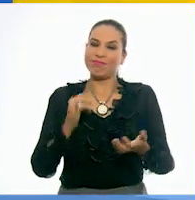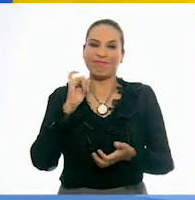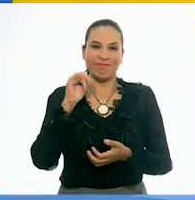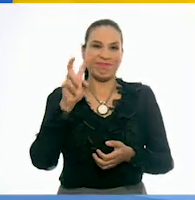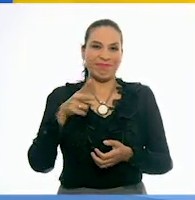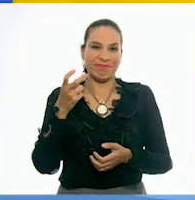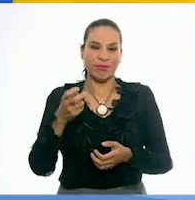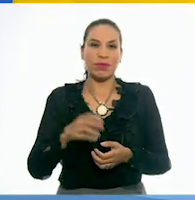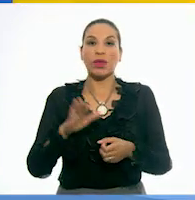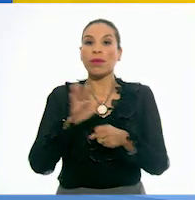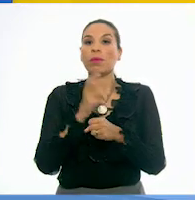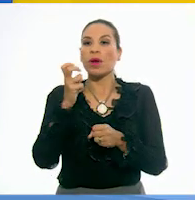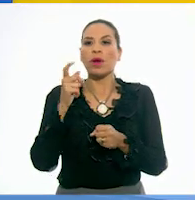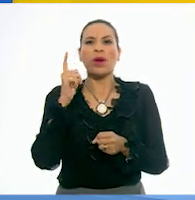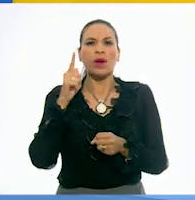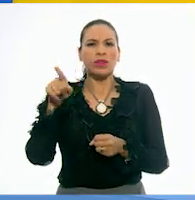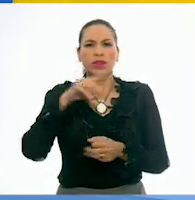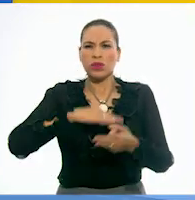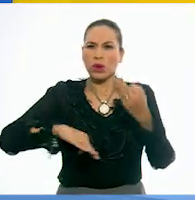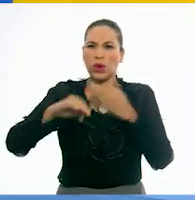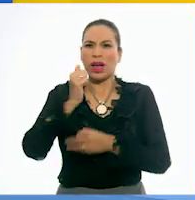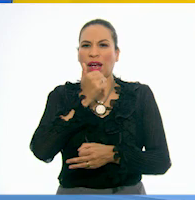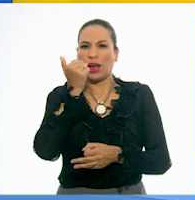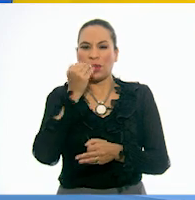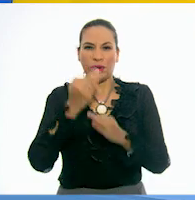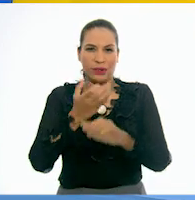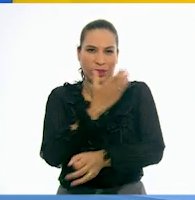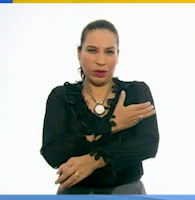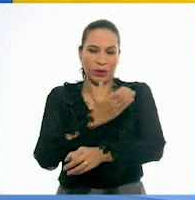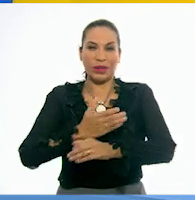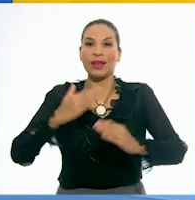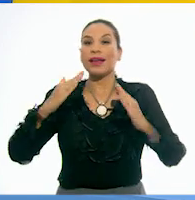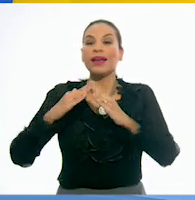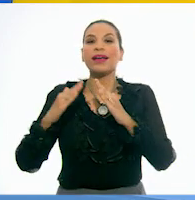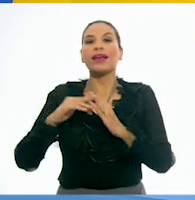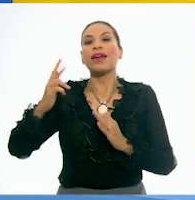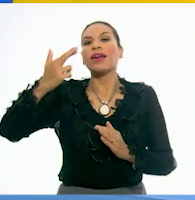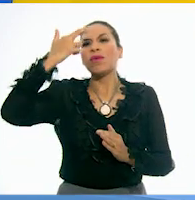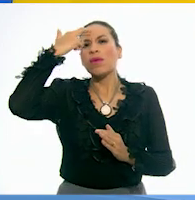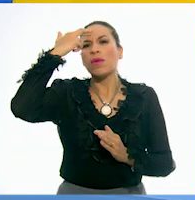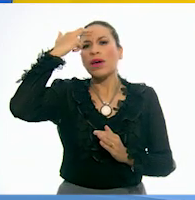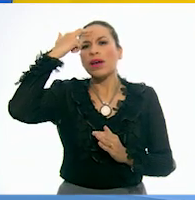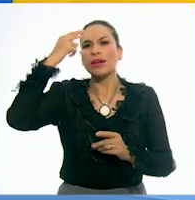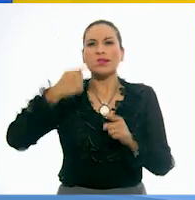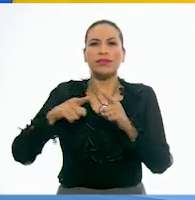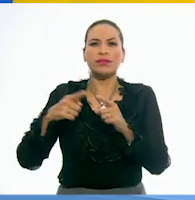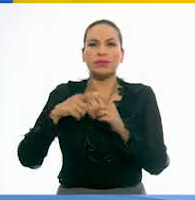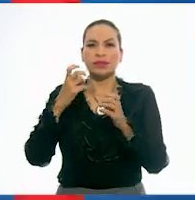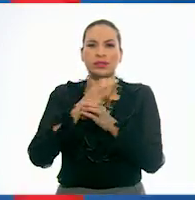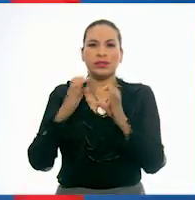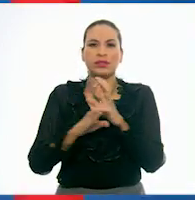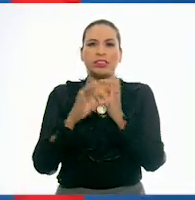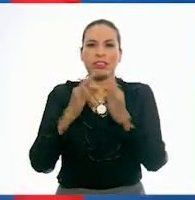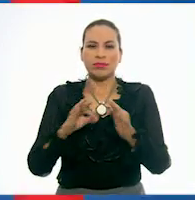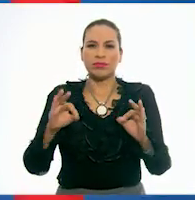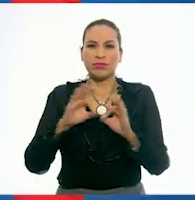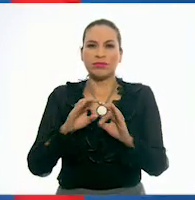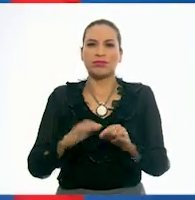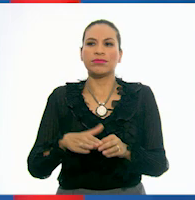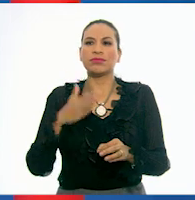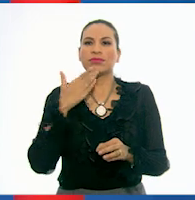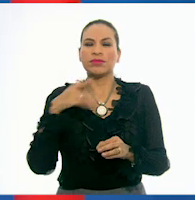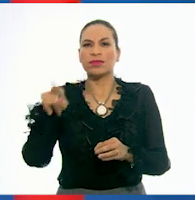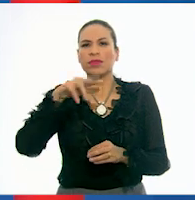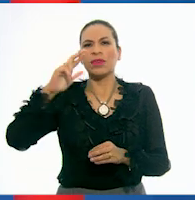Jenny. Por ello, esperamos que todos los alumnos que nos acompañan desde casa recuerden estos eventos tan importantes. Entonces, por lo